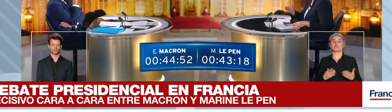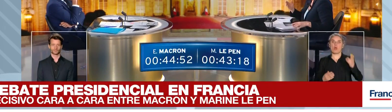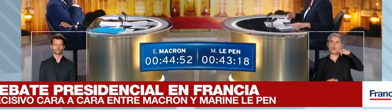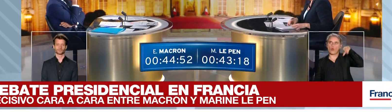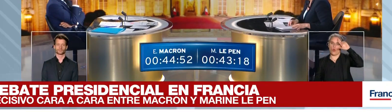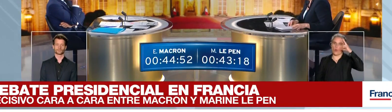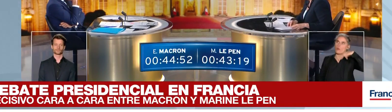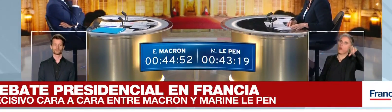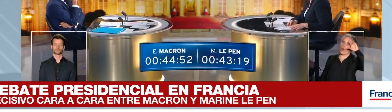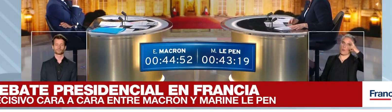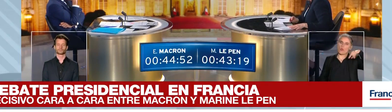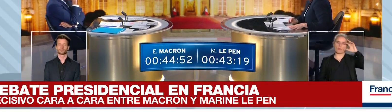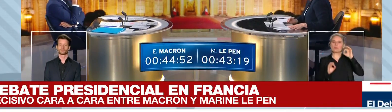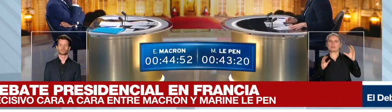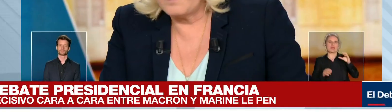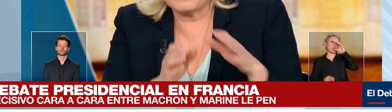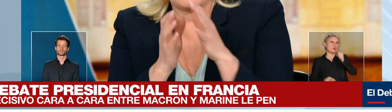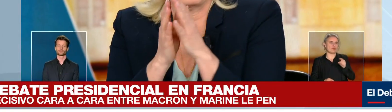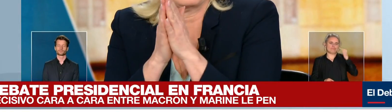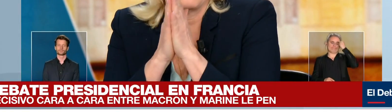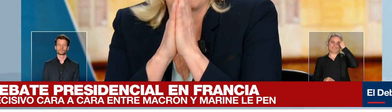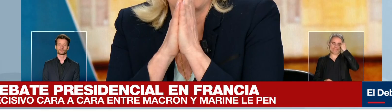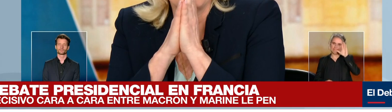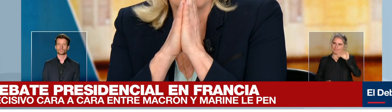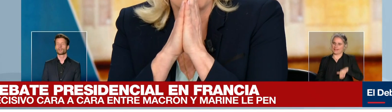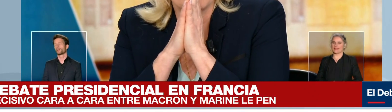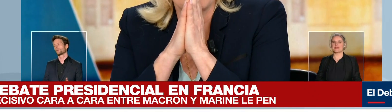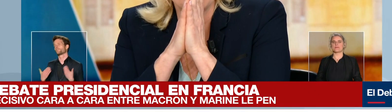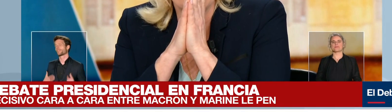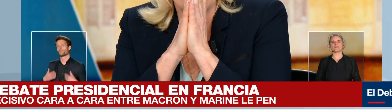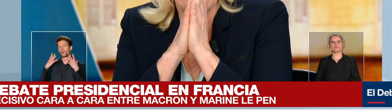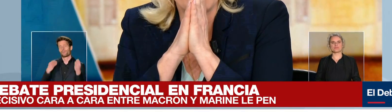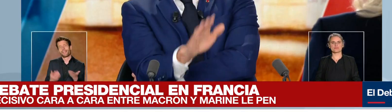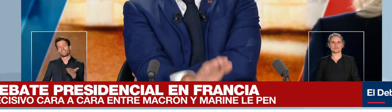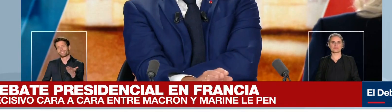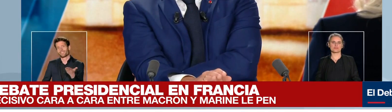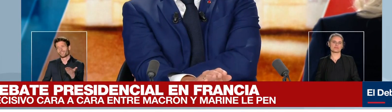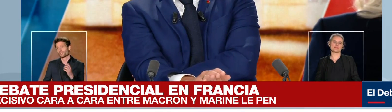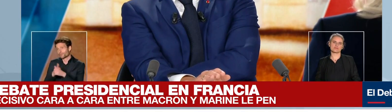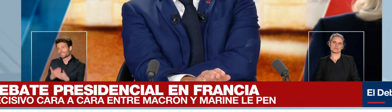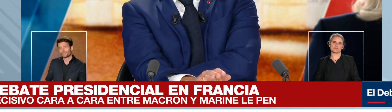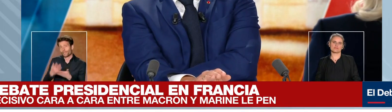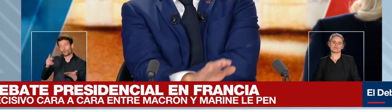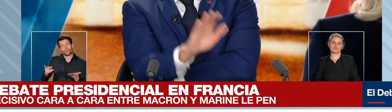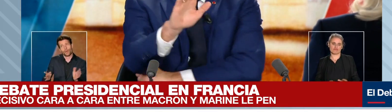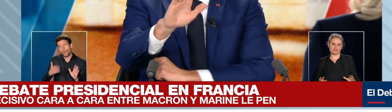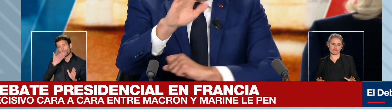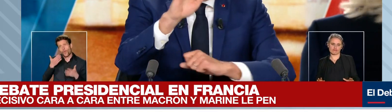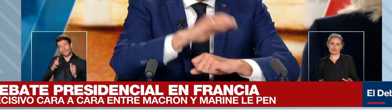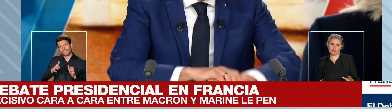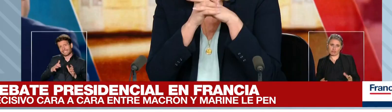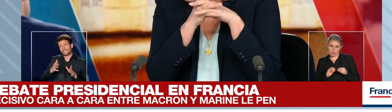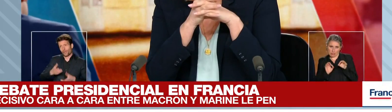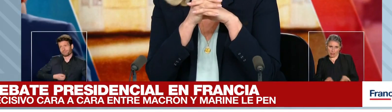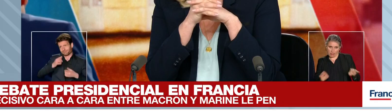30 segundos. Cuando digo Europa, pienso en el modo del general de Gaulle. Viniendo donde usted viene, usted no debería hablar del señor de Gaulle,